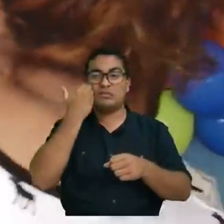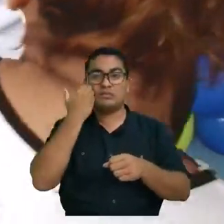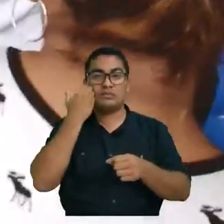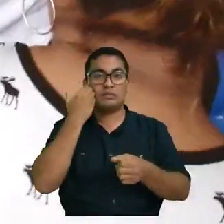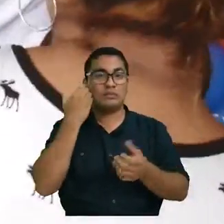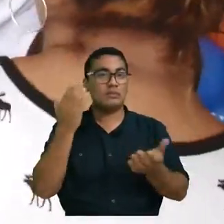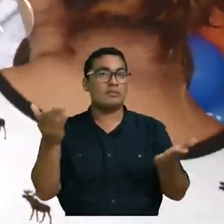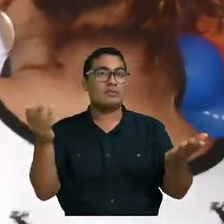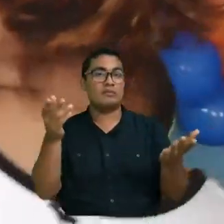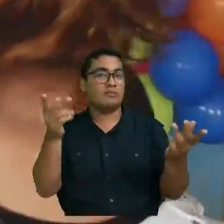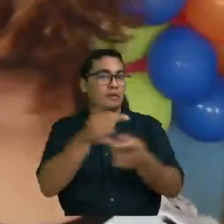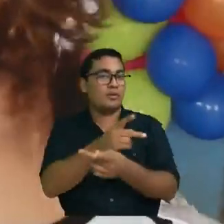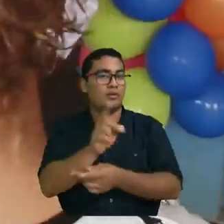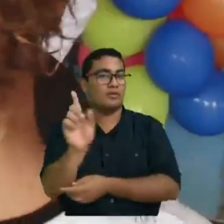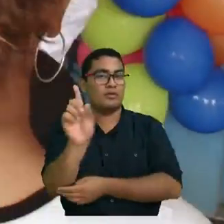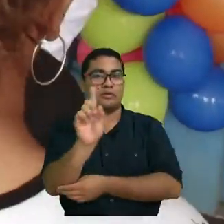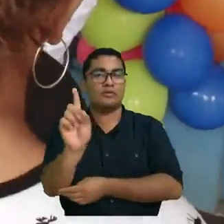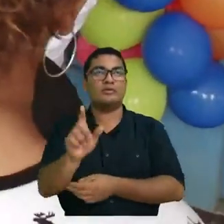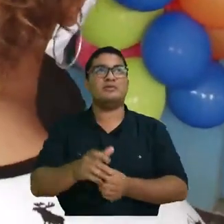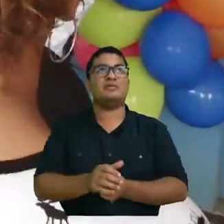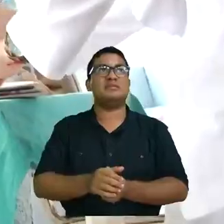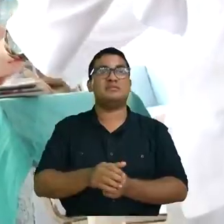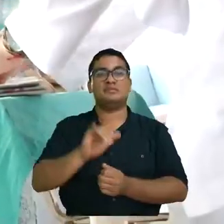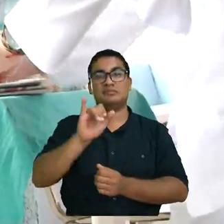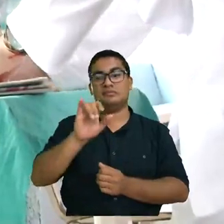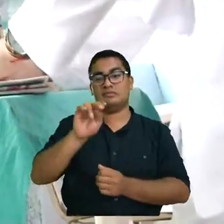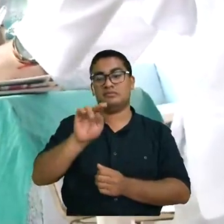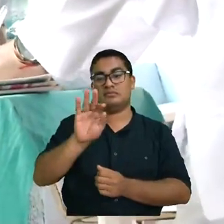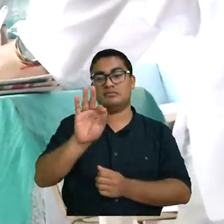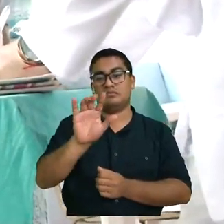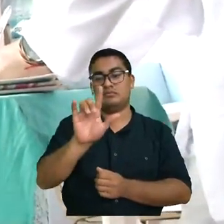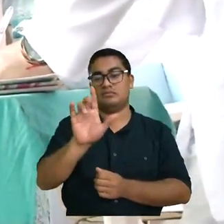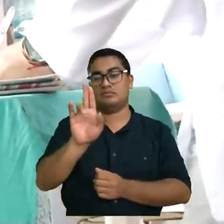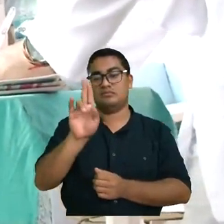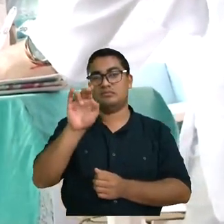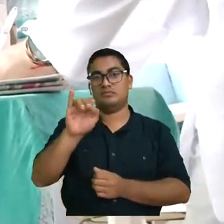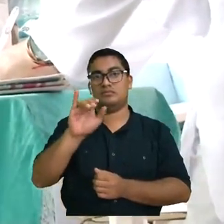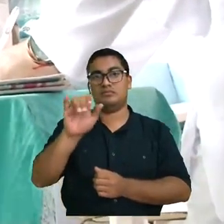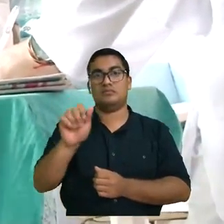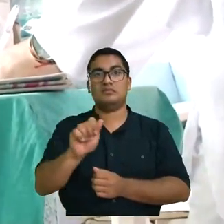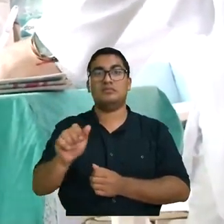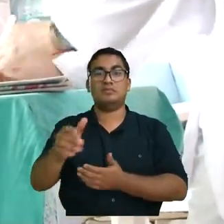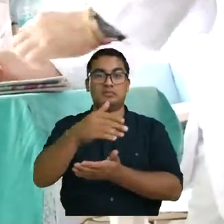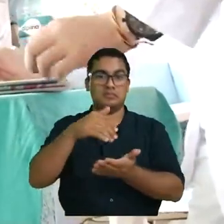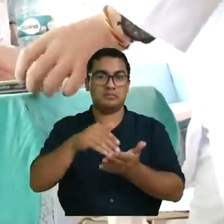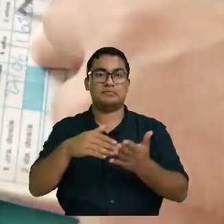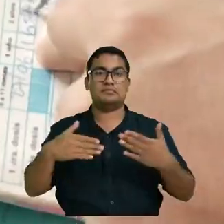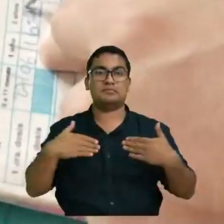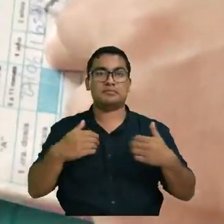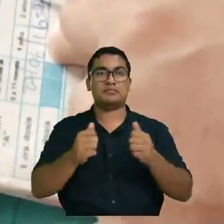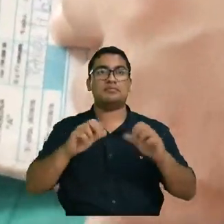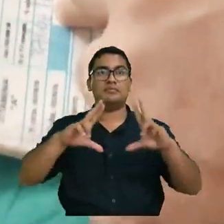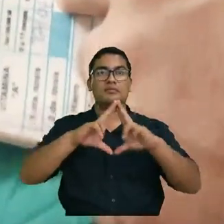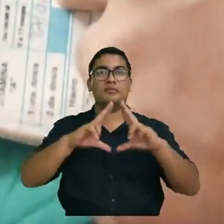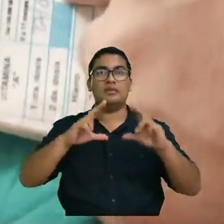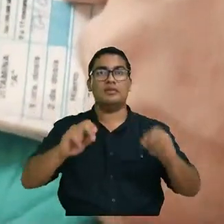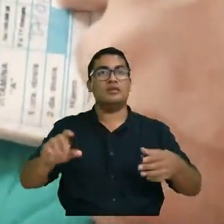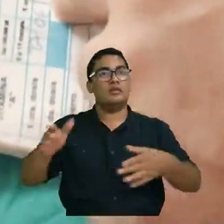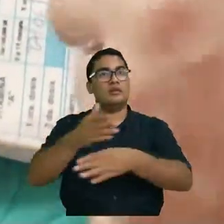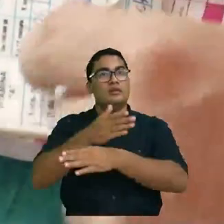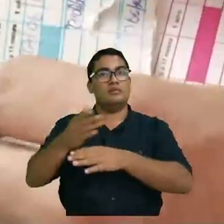enfermedad. Ahora, la vacuna contra la influenza, doctor, ¿está a disposición en el sistema de salud nicaragüense solo en las jornadas de